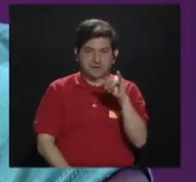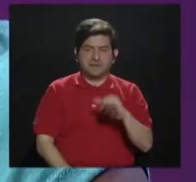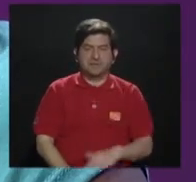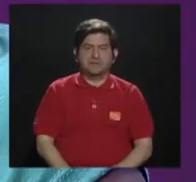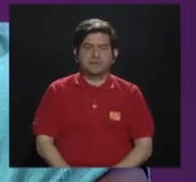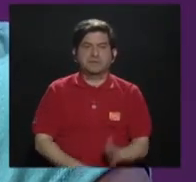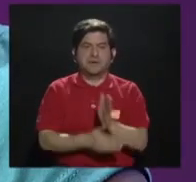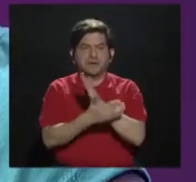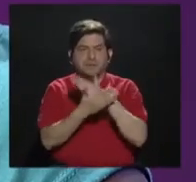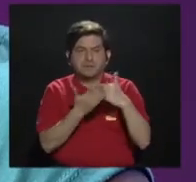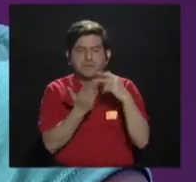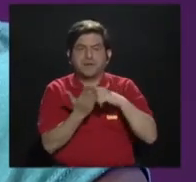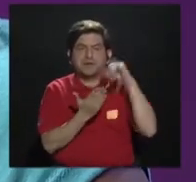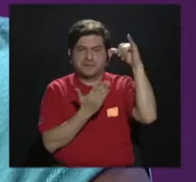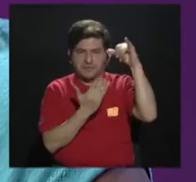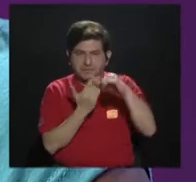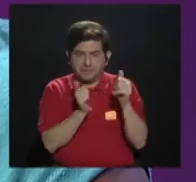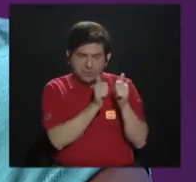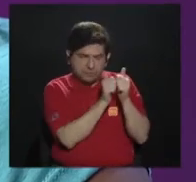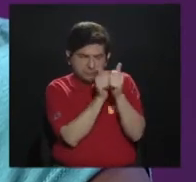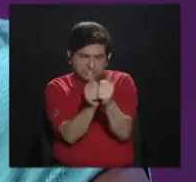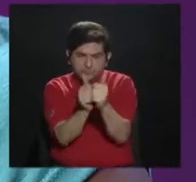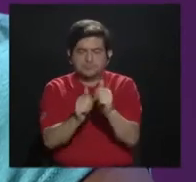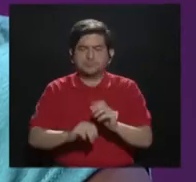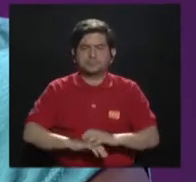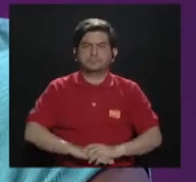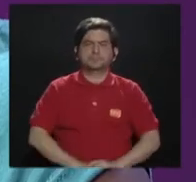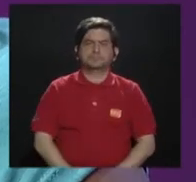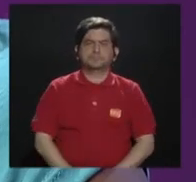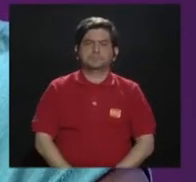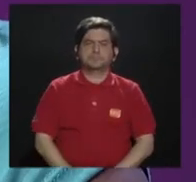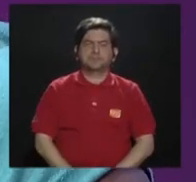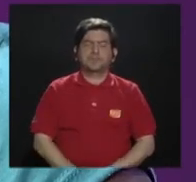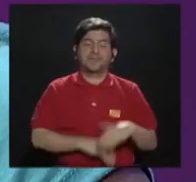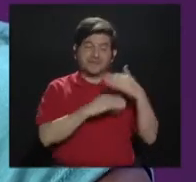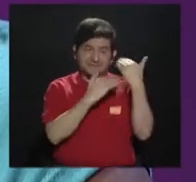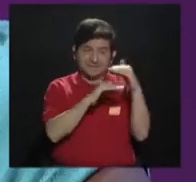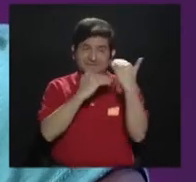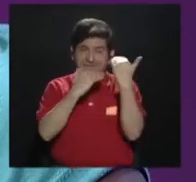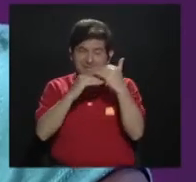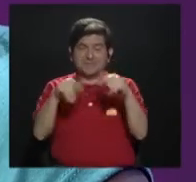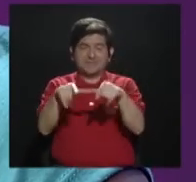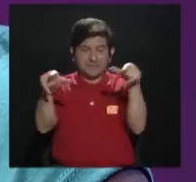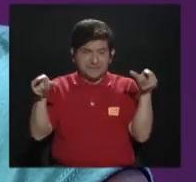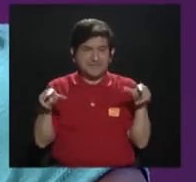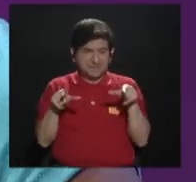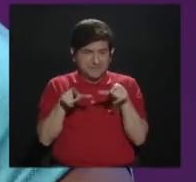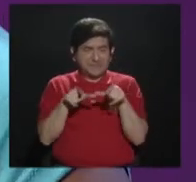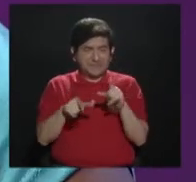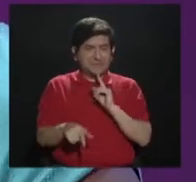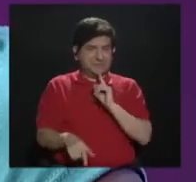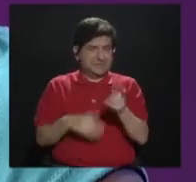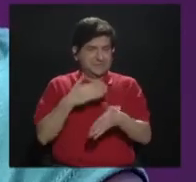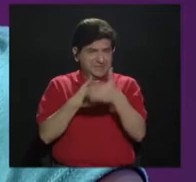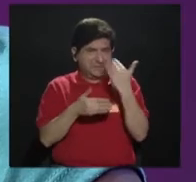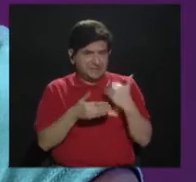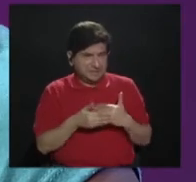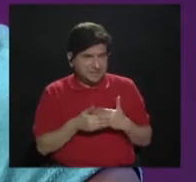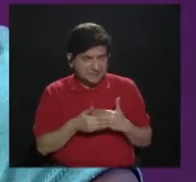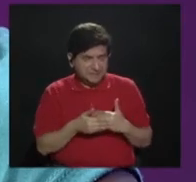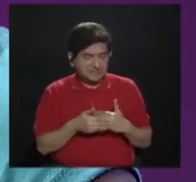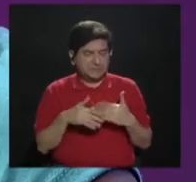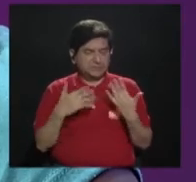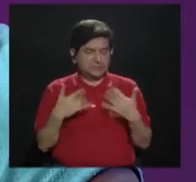con parte del proyecto, pero la limitación del terreno, que les decía,